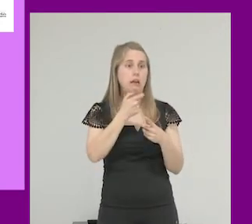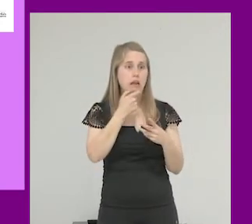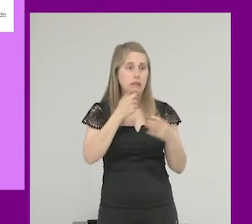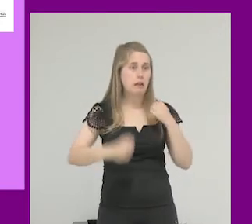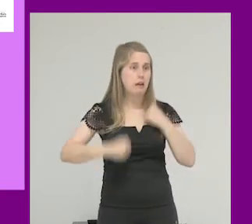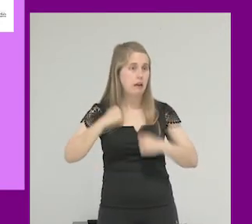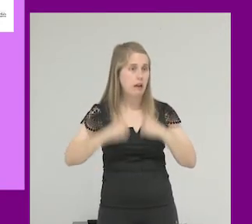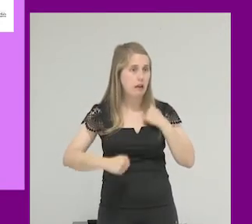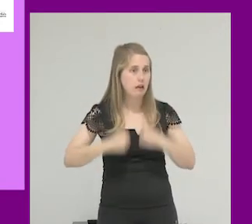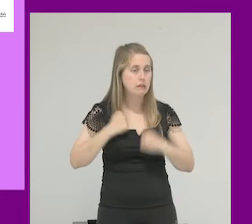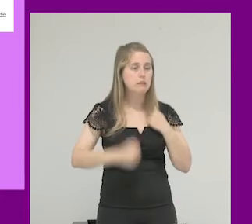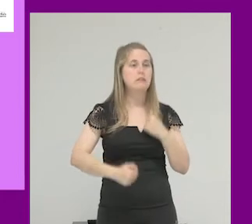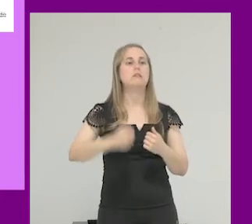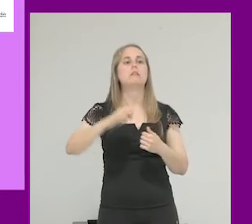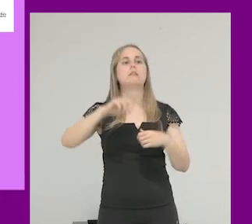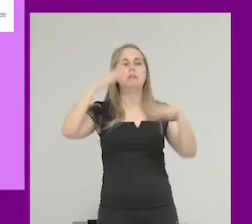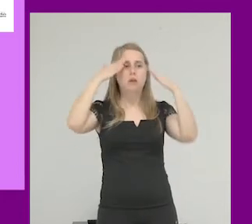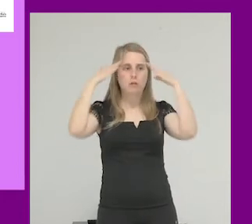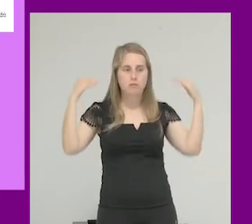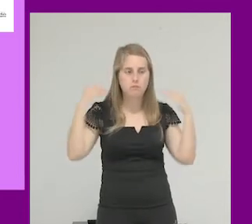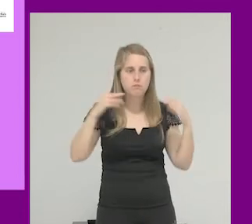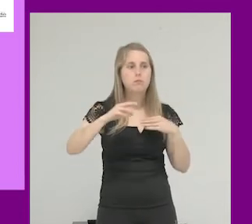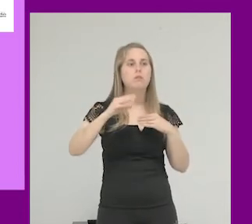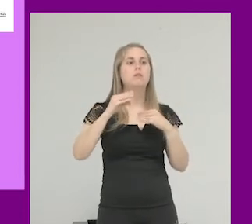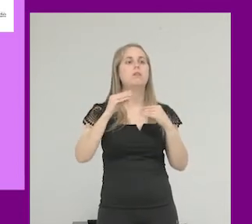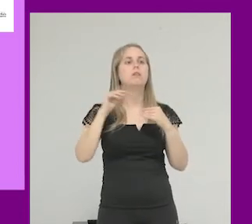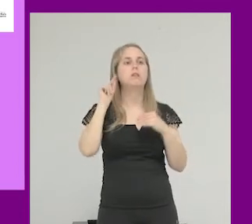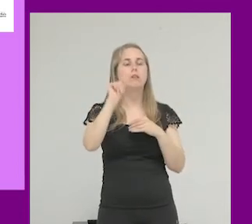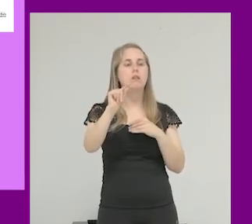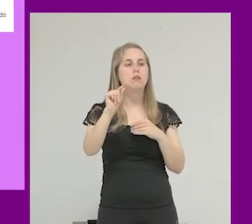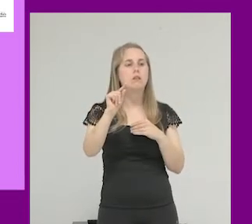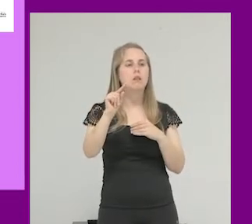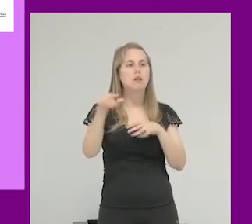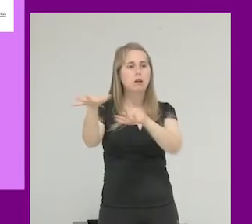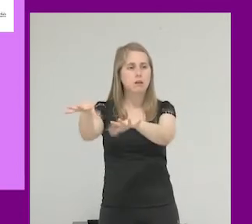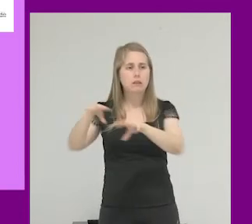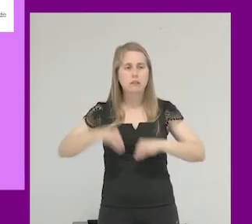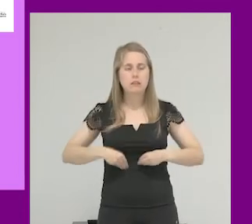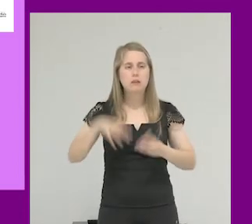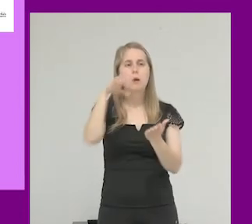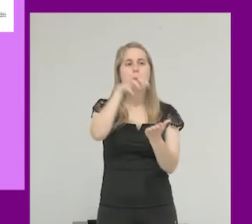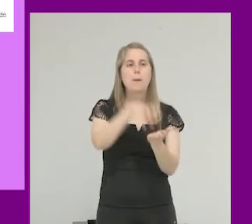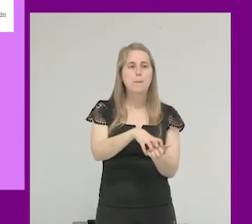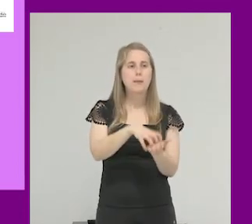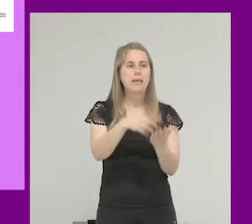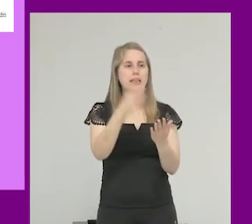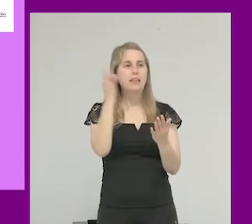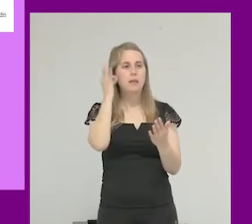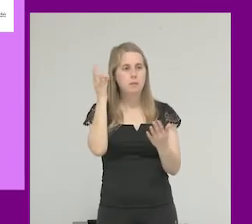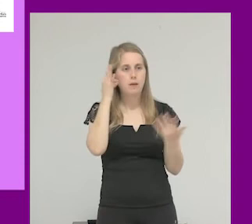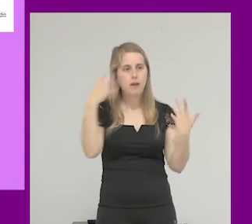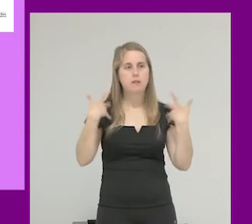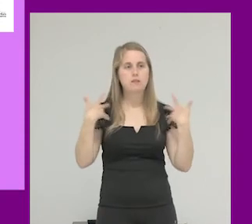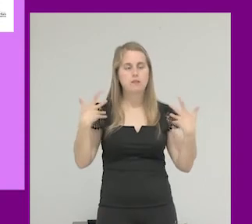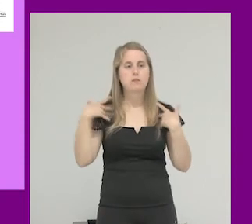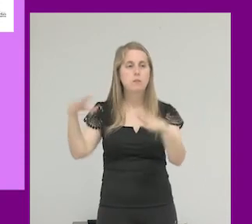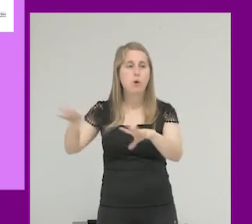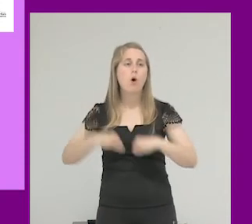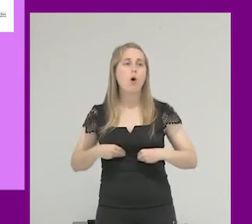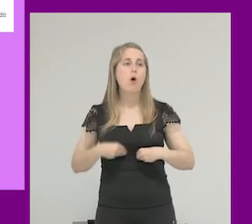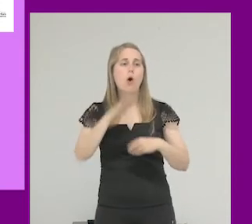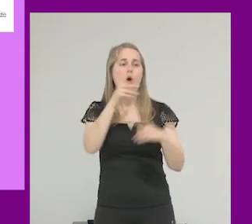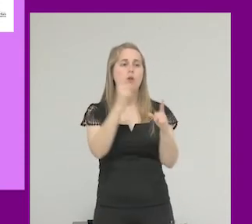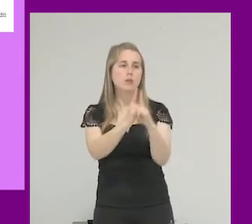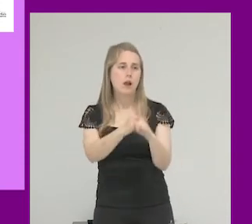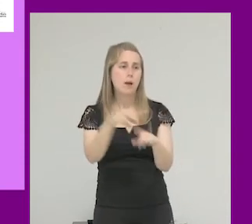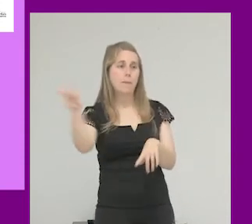u Holanda, entre otros, aparecieron los primeros refugios para mujeres víctimas de agresiones por parte de sus parejas, y